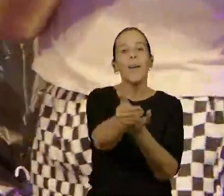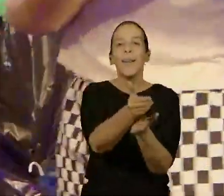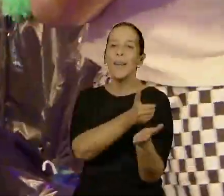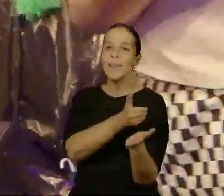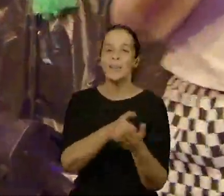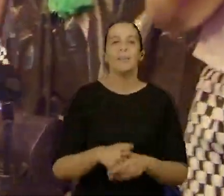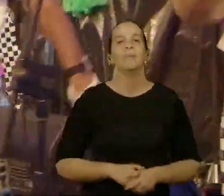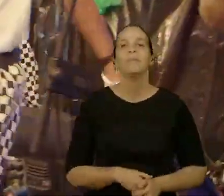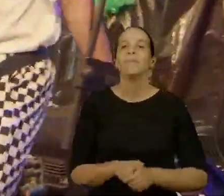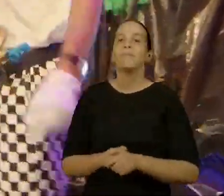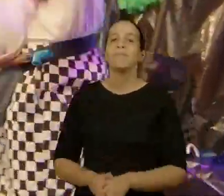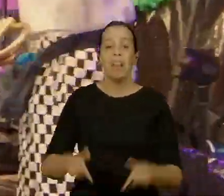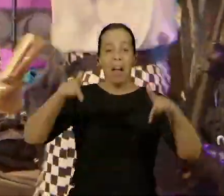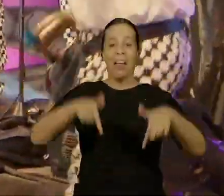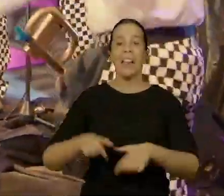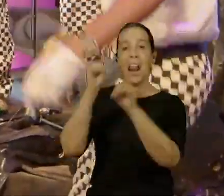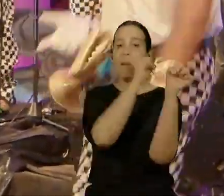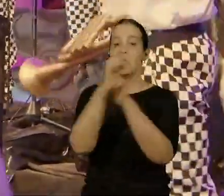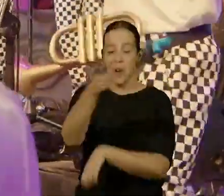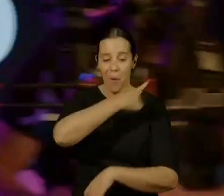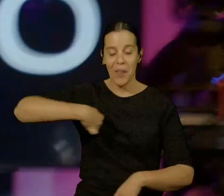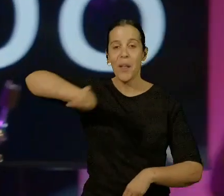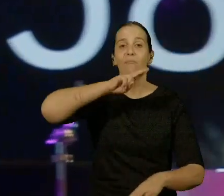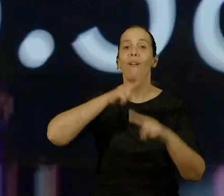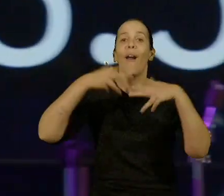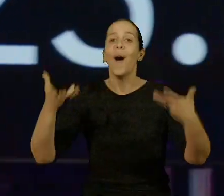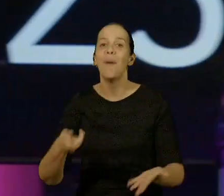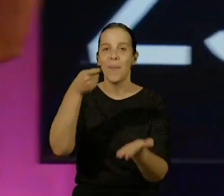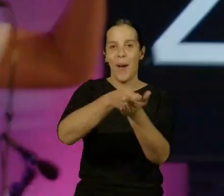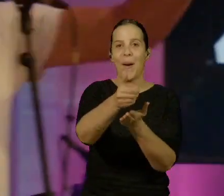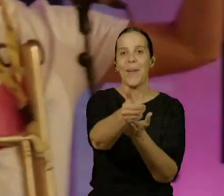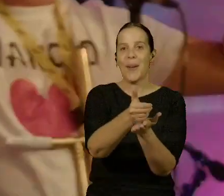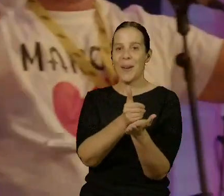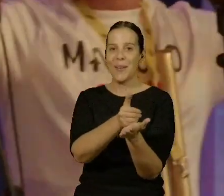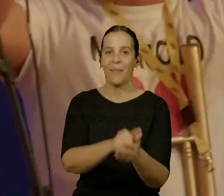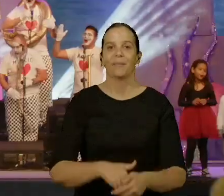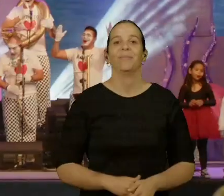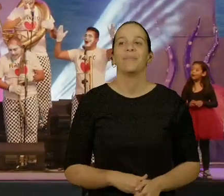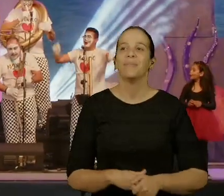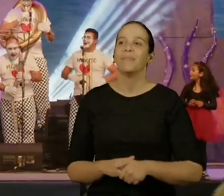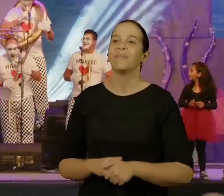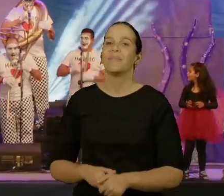y limpio, aquí está la burga nuestra, se llama Majo y limpio.